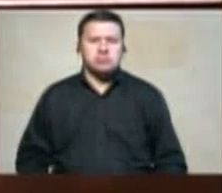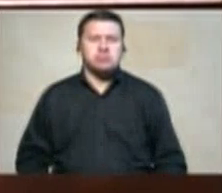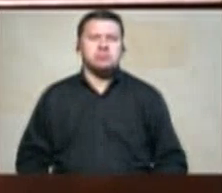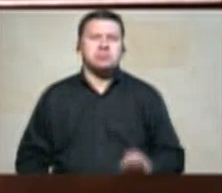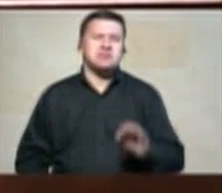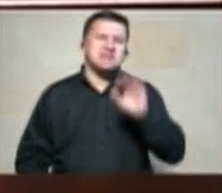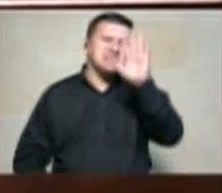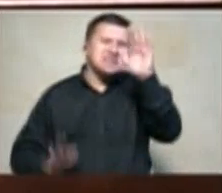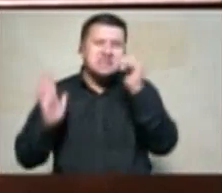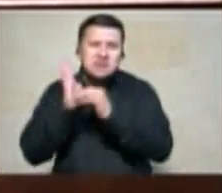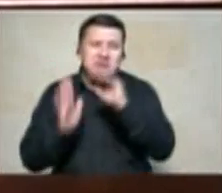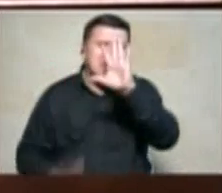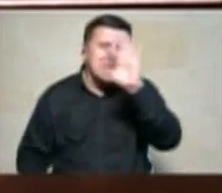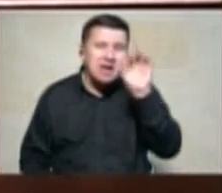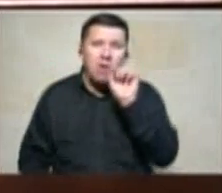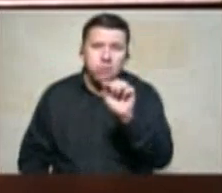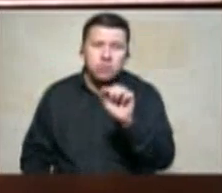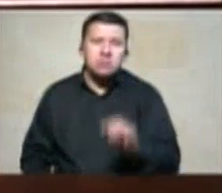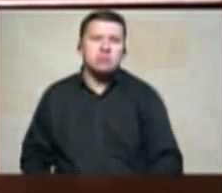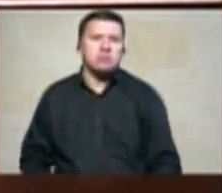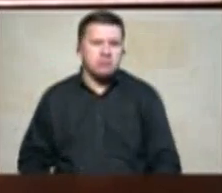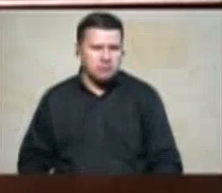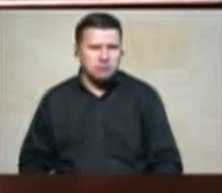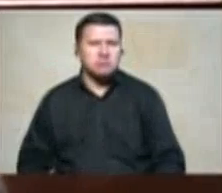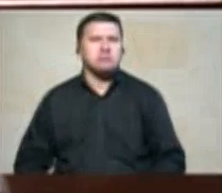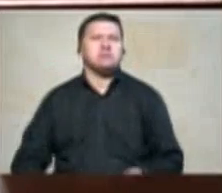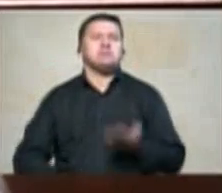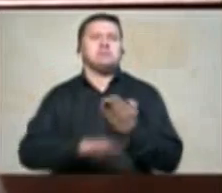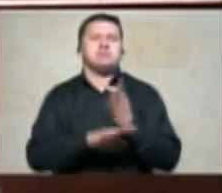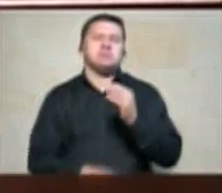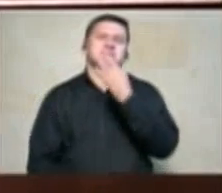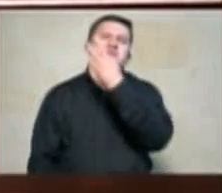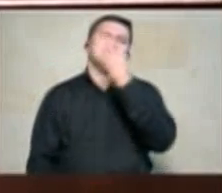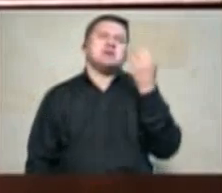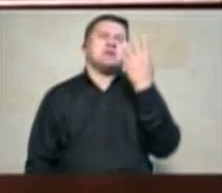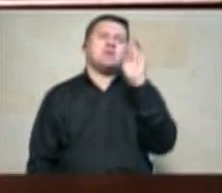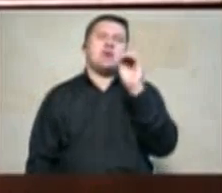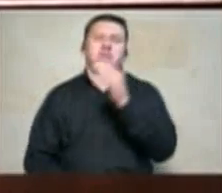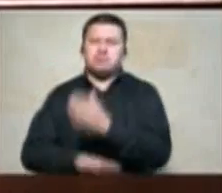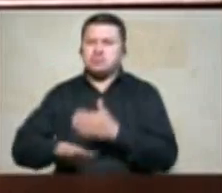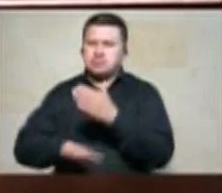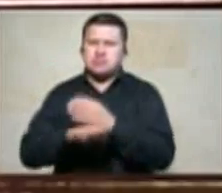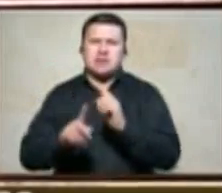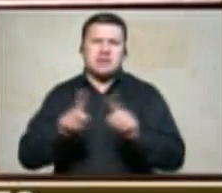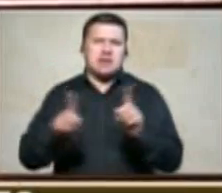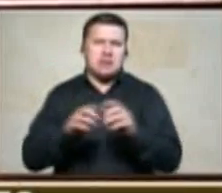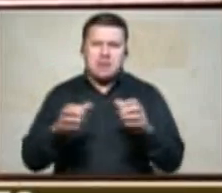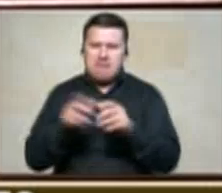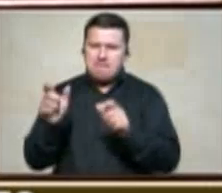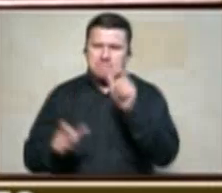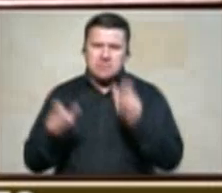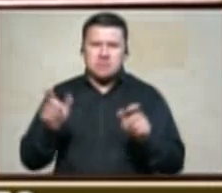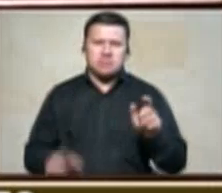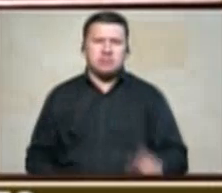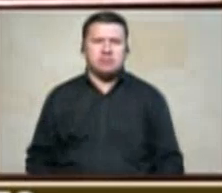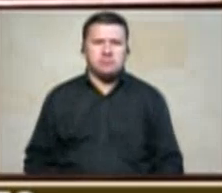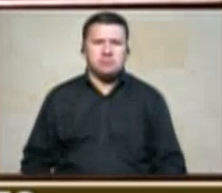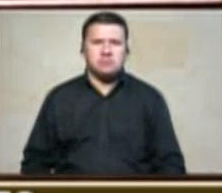De esos 5.500, reclamaron 340 predios diferentes personas.